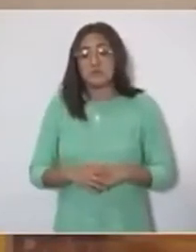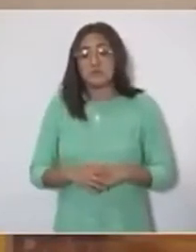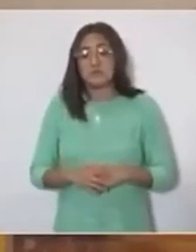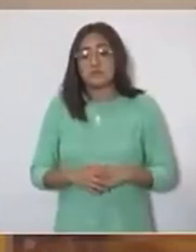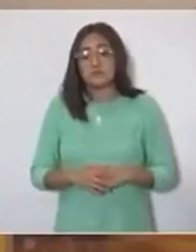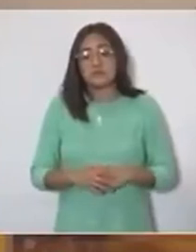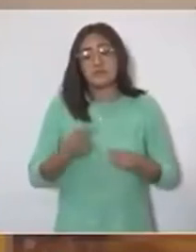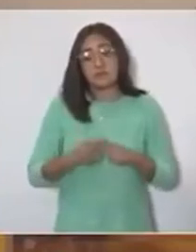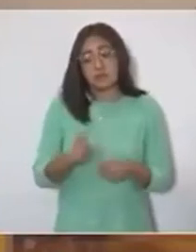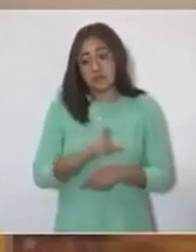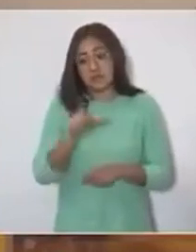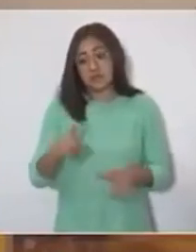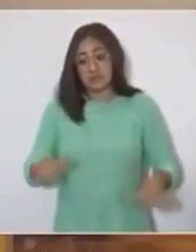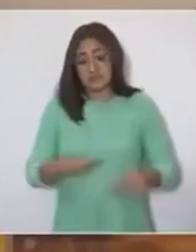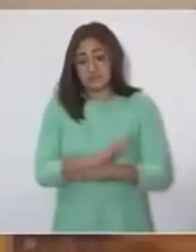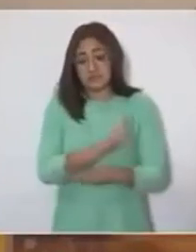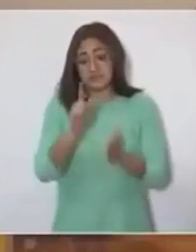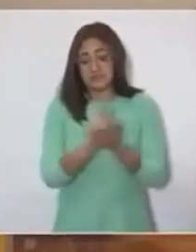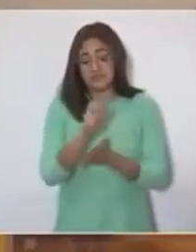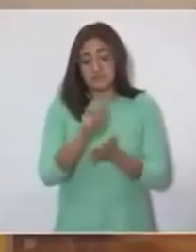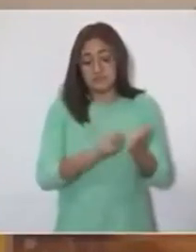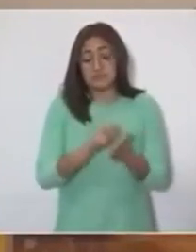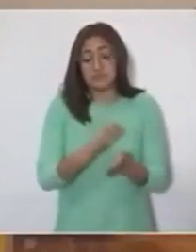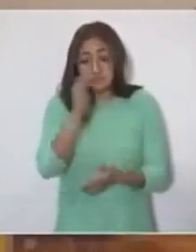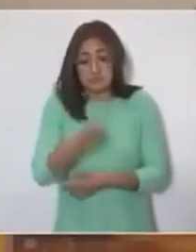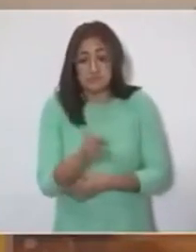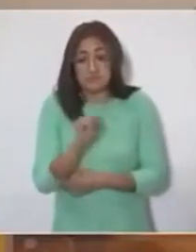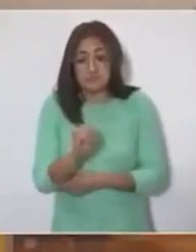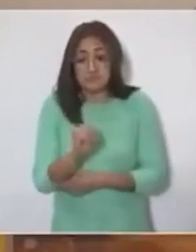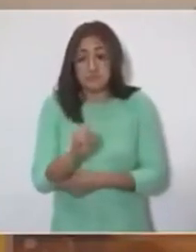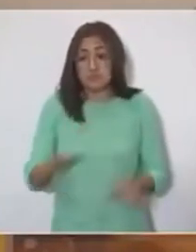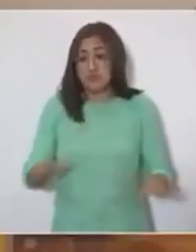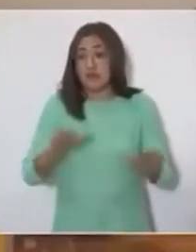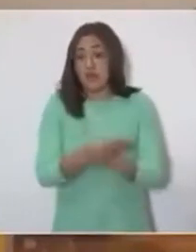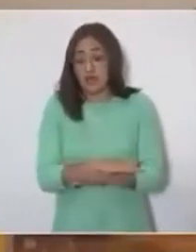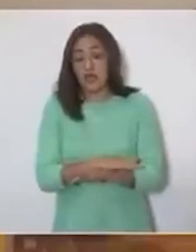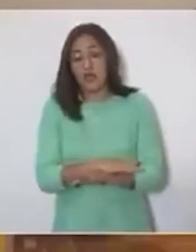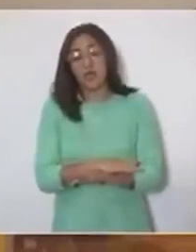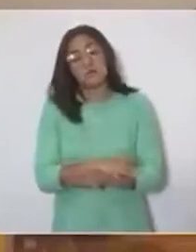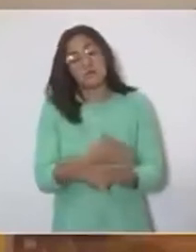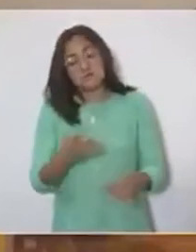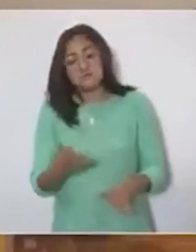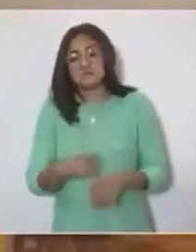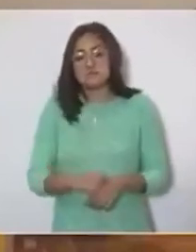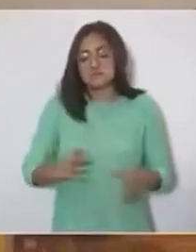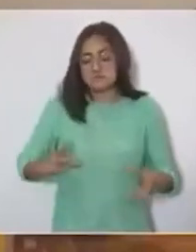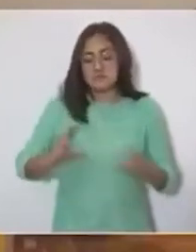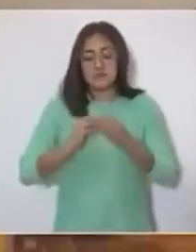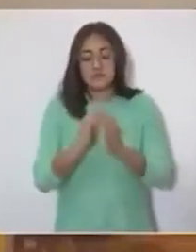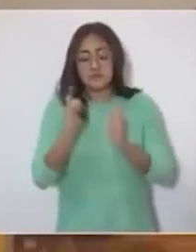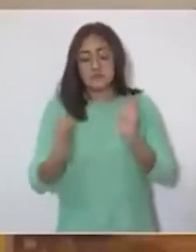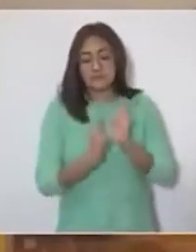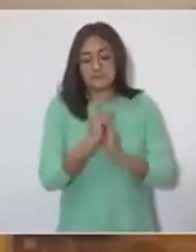vendrá después de esta reforma si es aprobada y se vuelve reforma constitucional un conjunto de